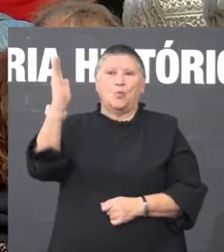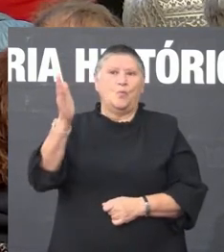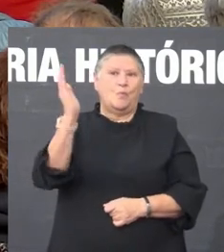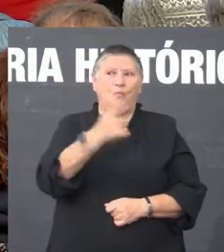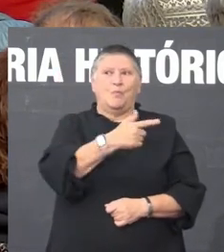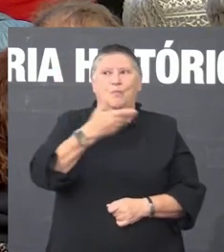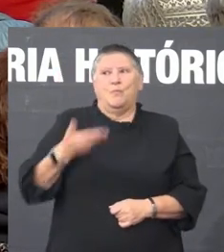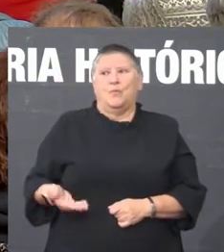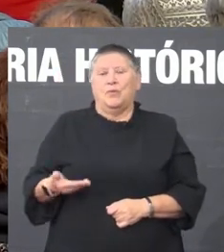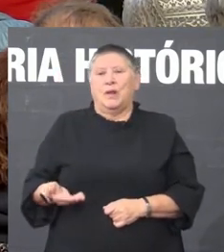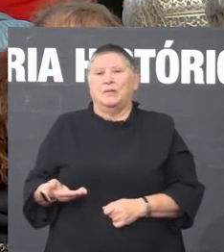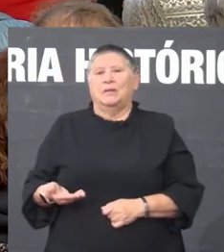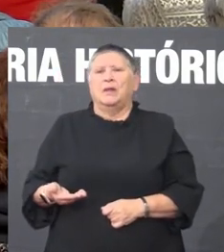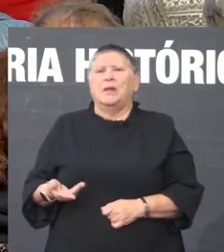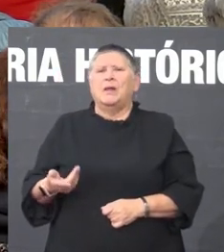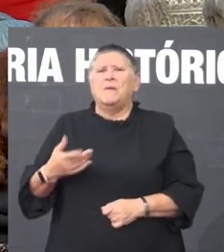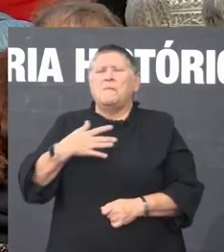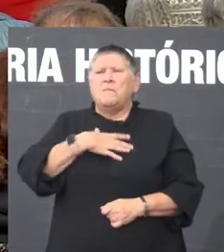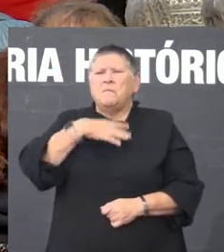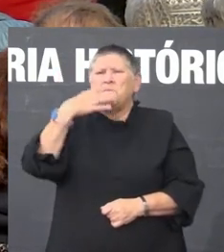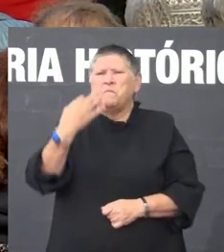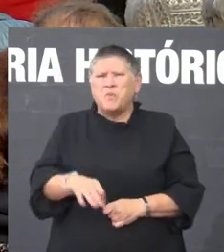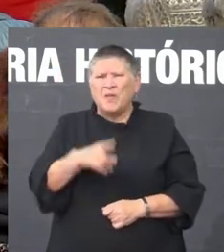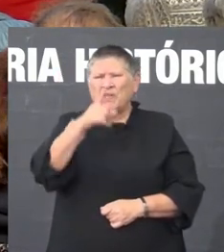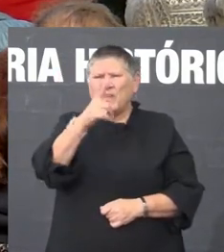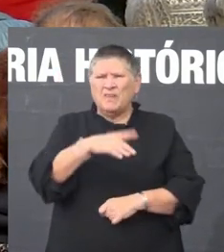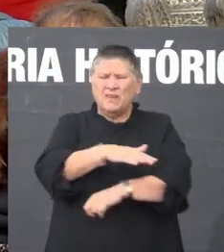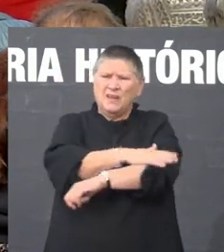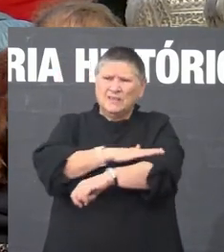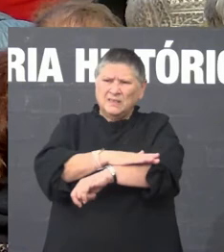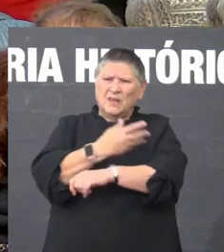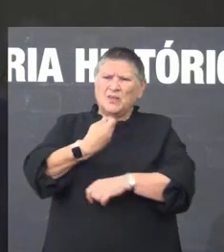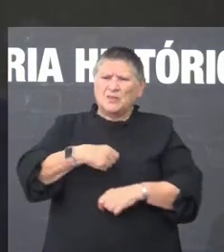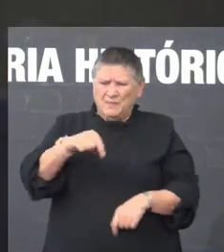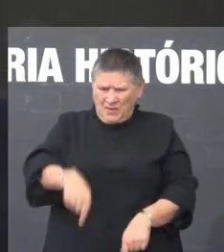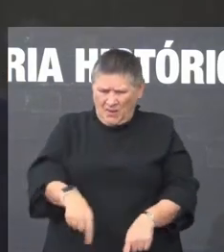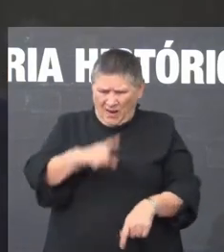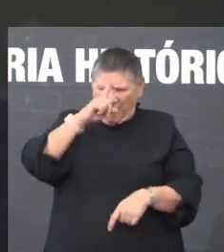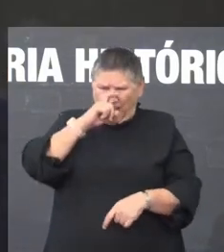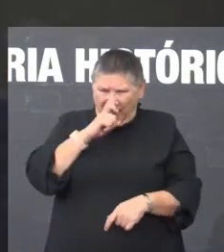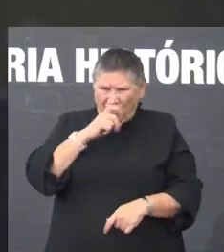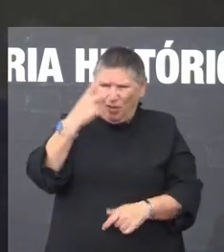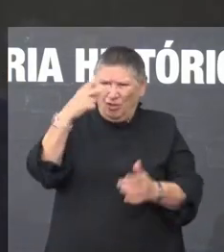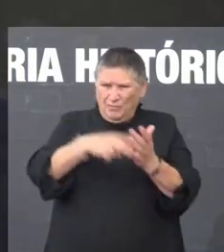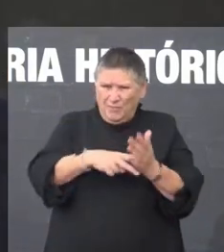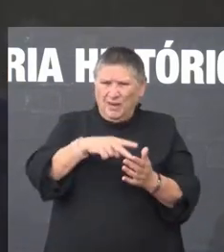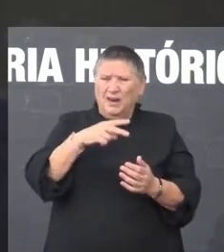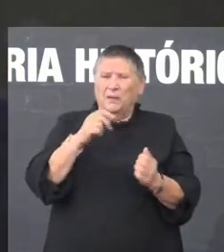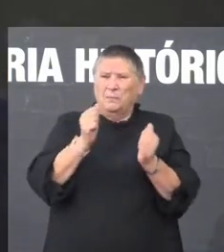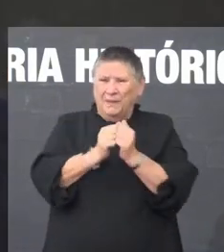decir, ¿cómo es posible que el Estado español ahora, en el año 2022, no sea